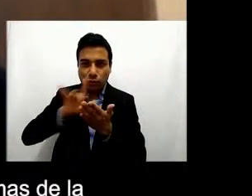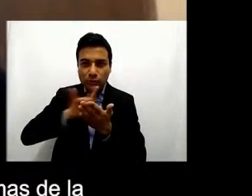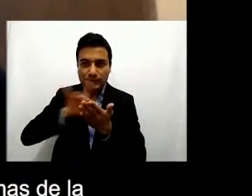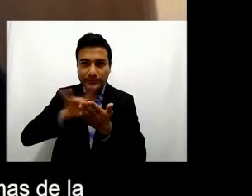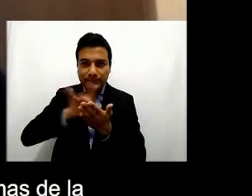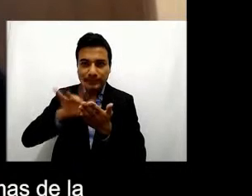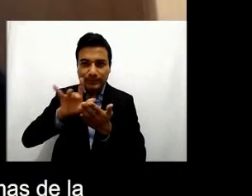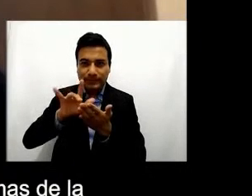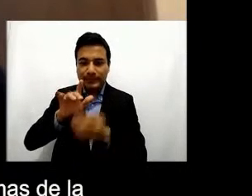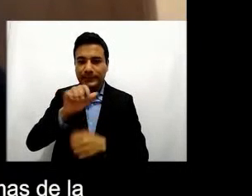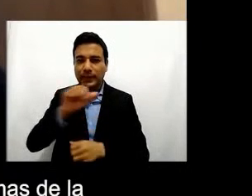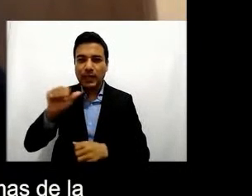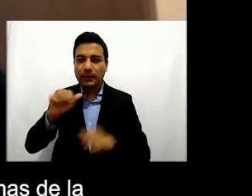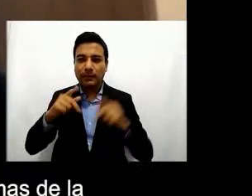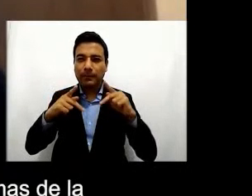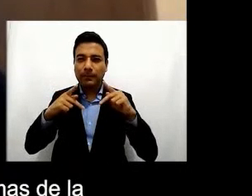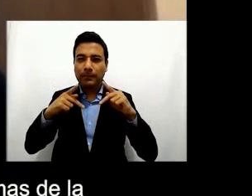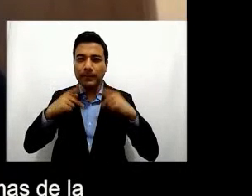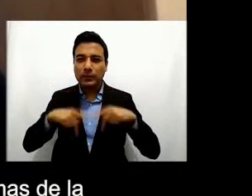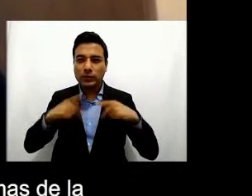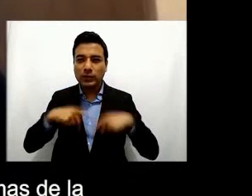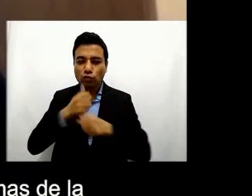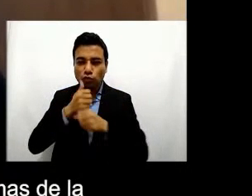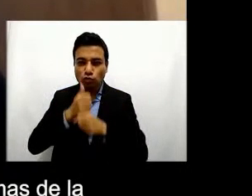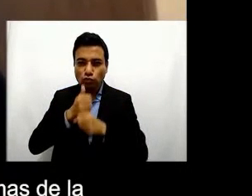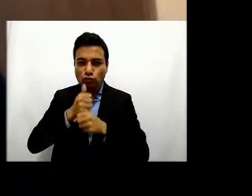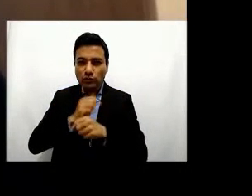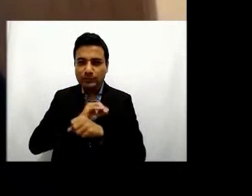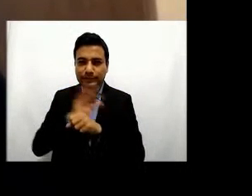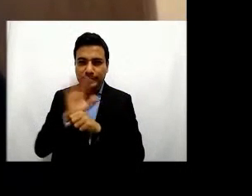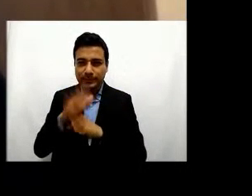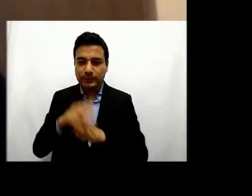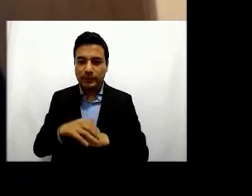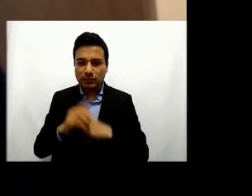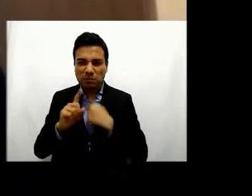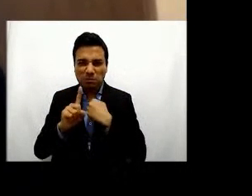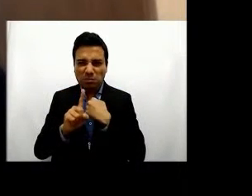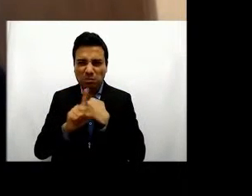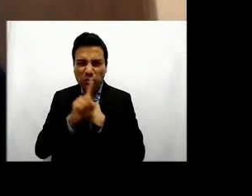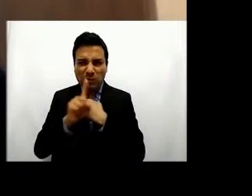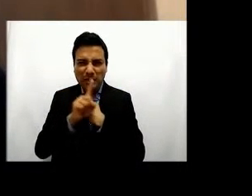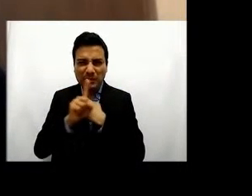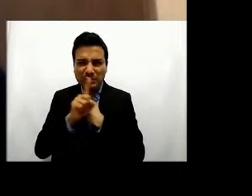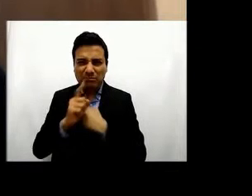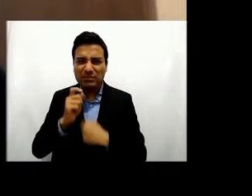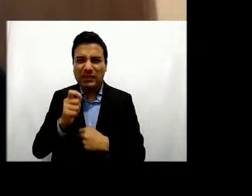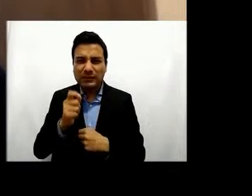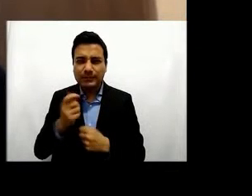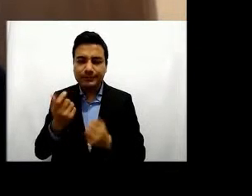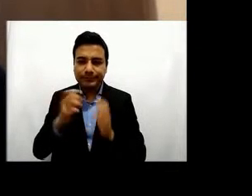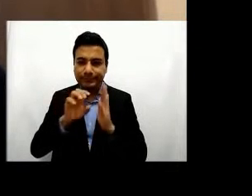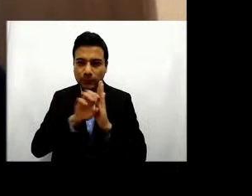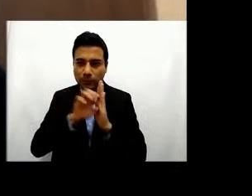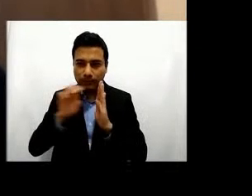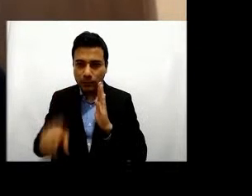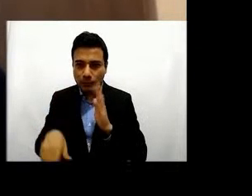viviendo los problemas de la pandemia. Y me refiero a problemas muy, muy básicos, como por ejemplo acceso